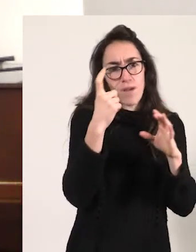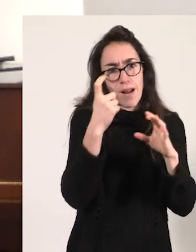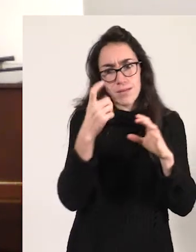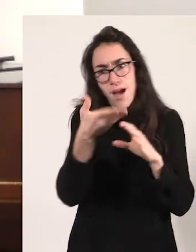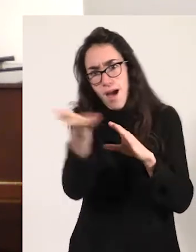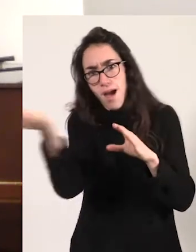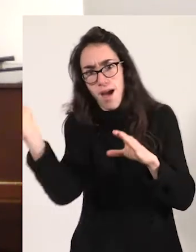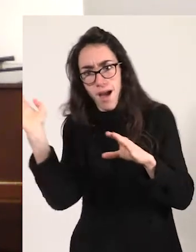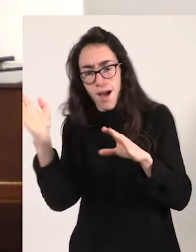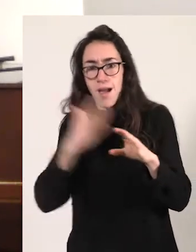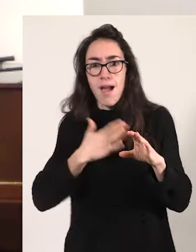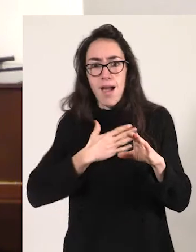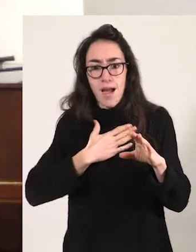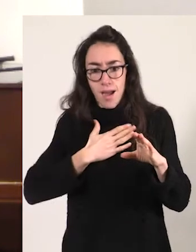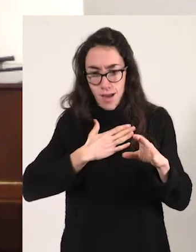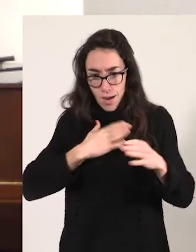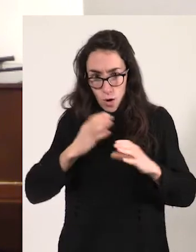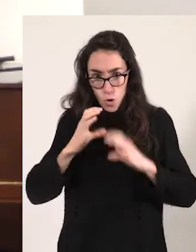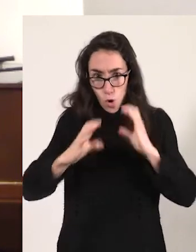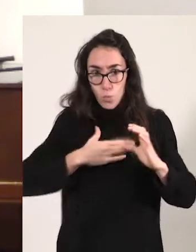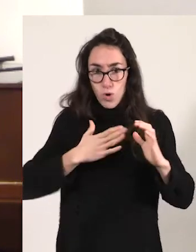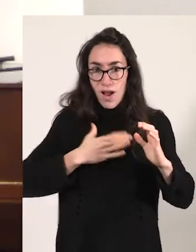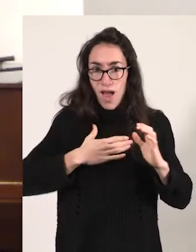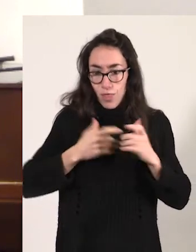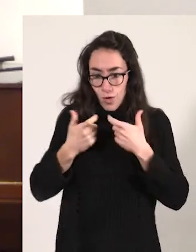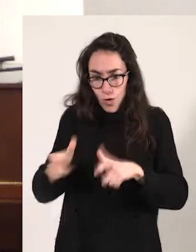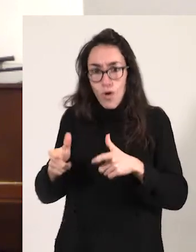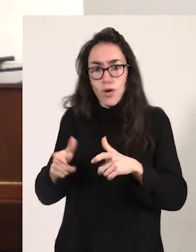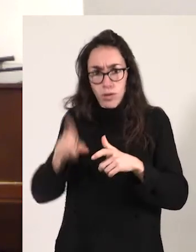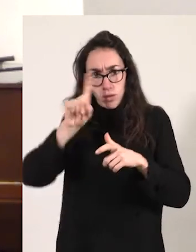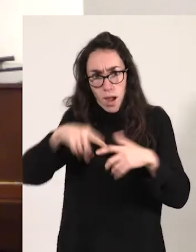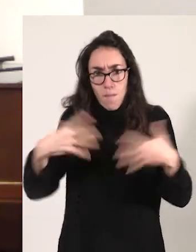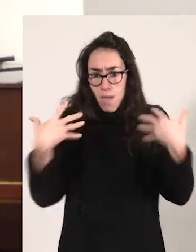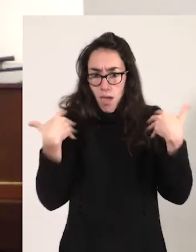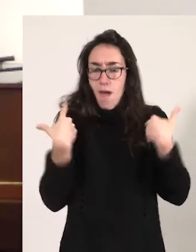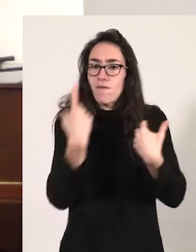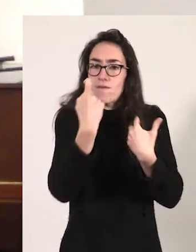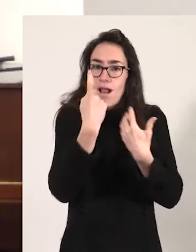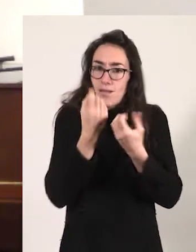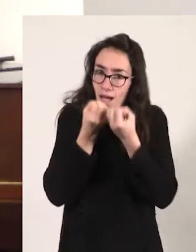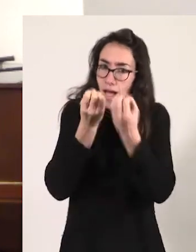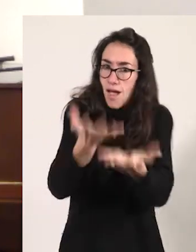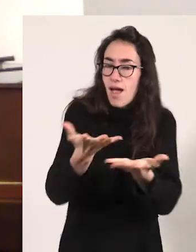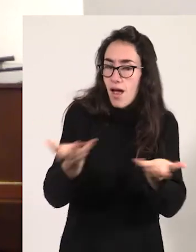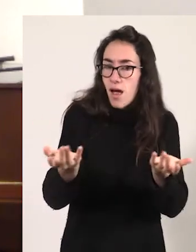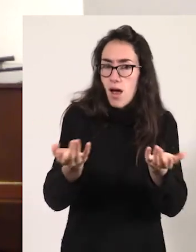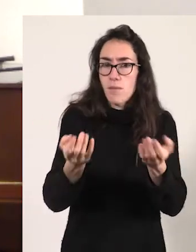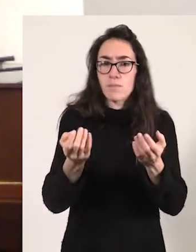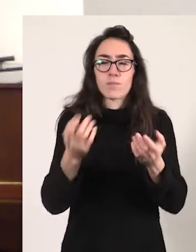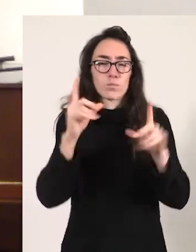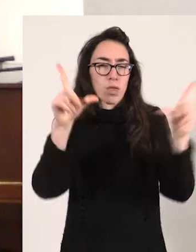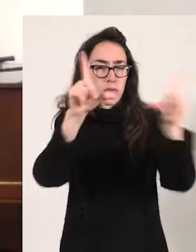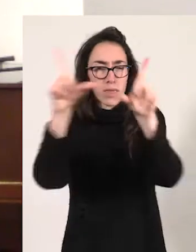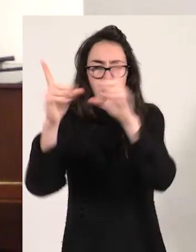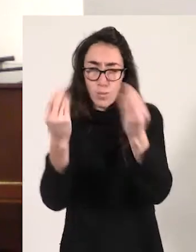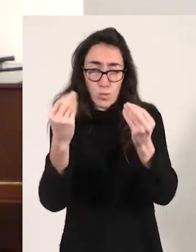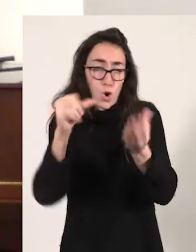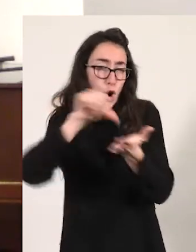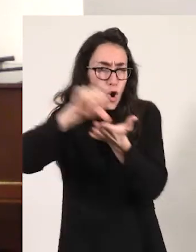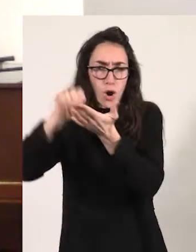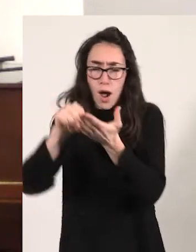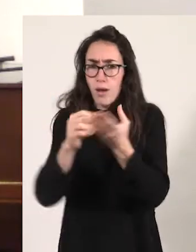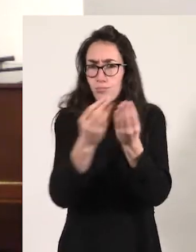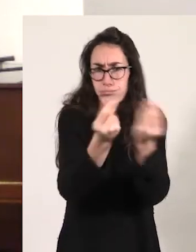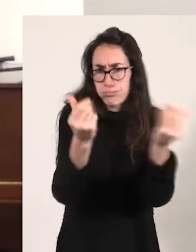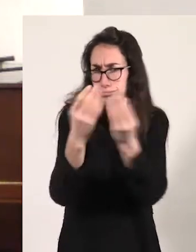ningún caso o muy pocas veces hablamos de lo mal que lo estaba pasando en nuestro propio sector, ¿no? Que fue atroz también,